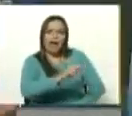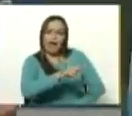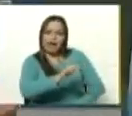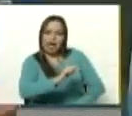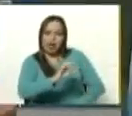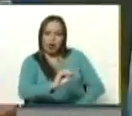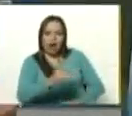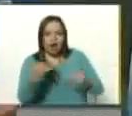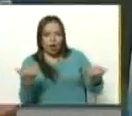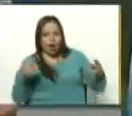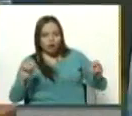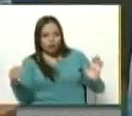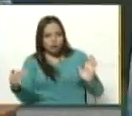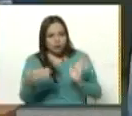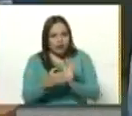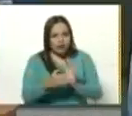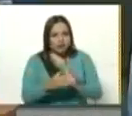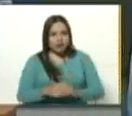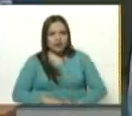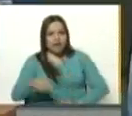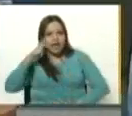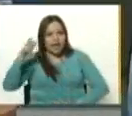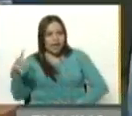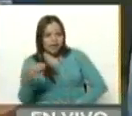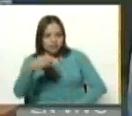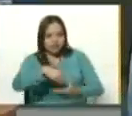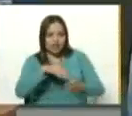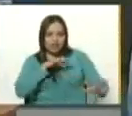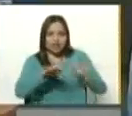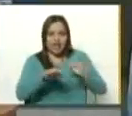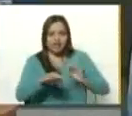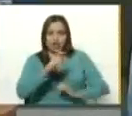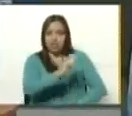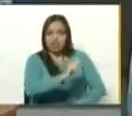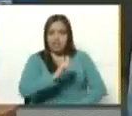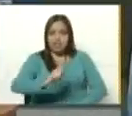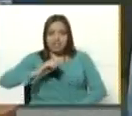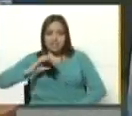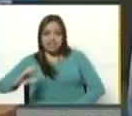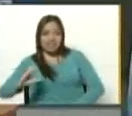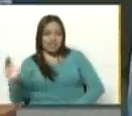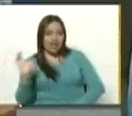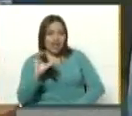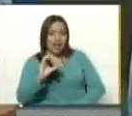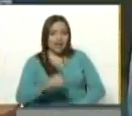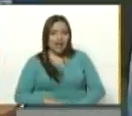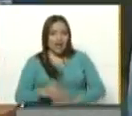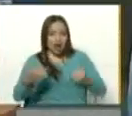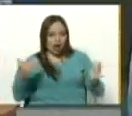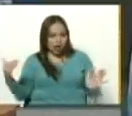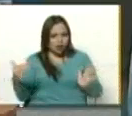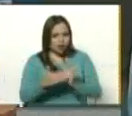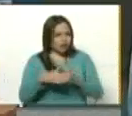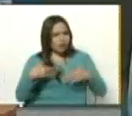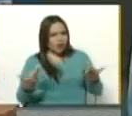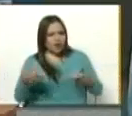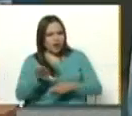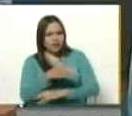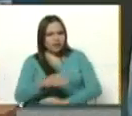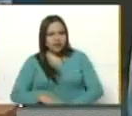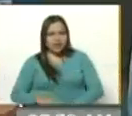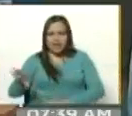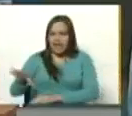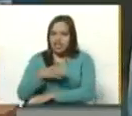Hacemos la nueva pausa en este programa al aire desde el Teatro Teresa Carreño en Caracas. Nos vamos a ir al corte con... Canción